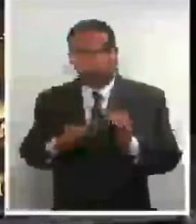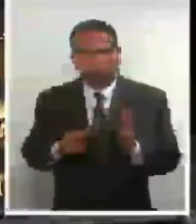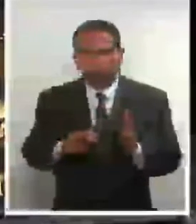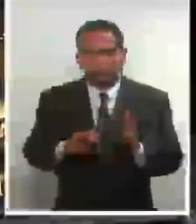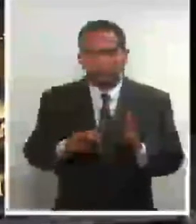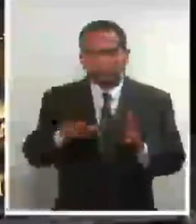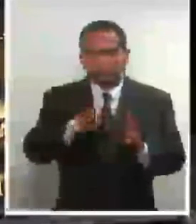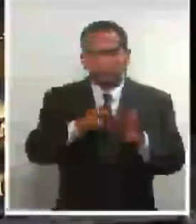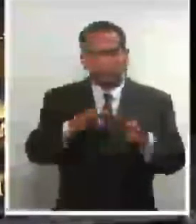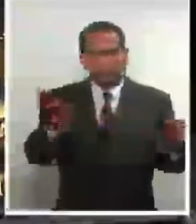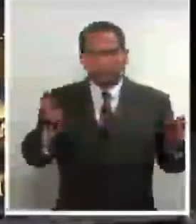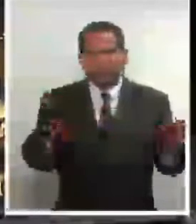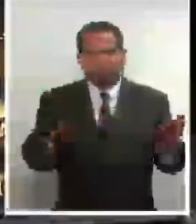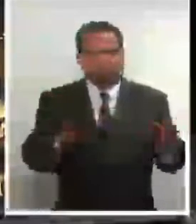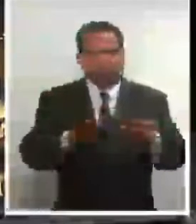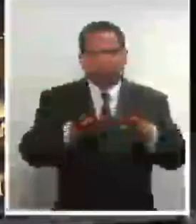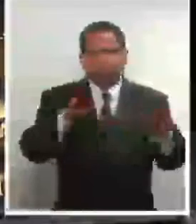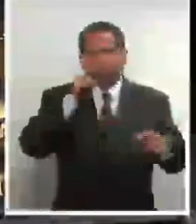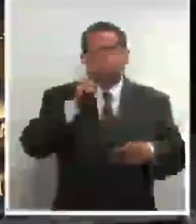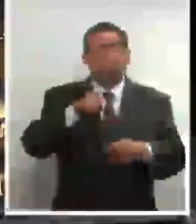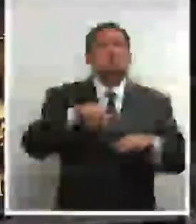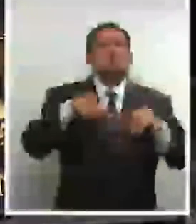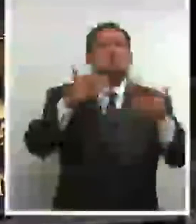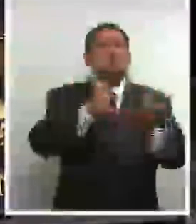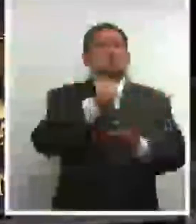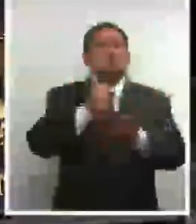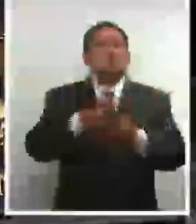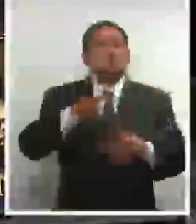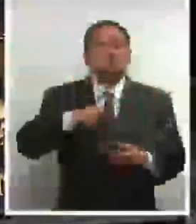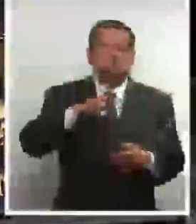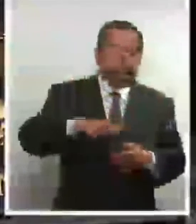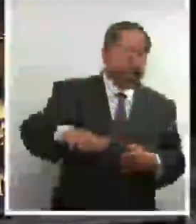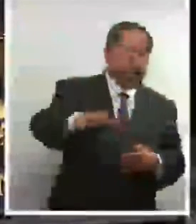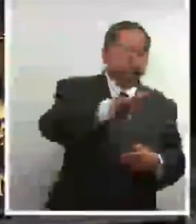Tenemos que abrir esa instancia a la ciudadanía,